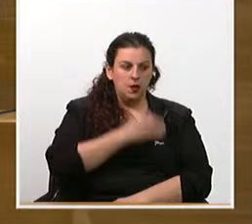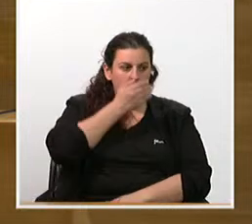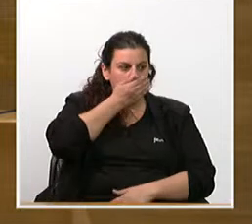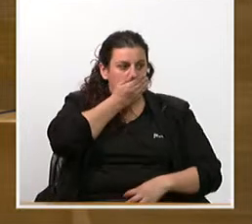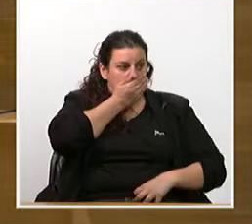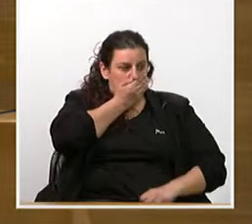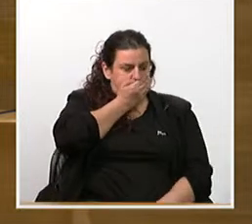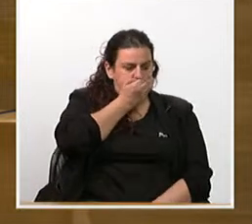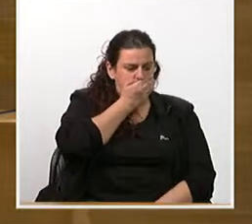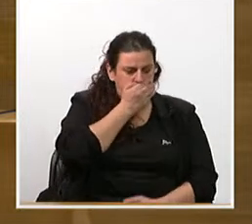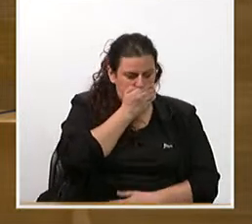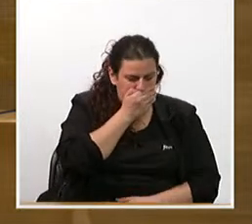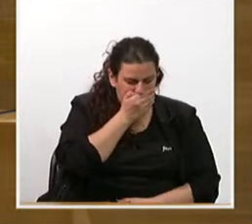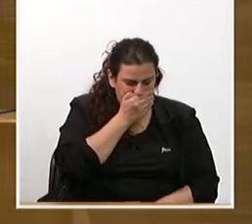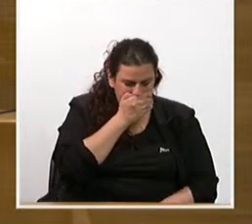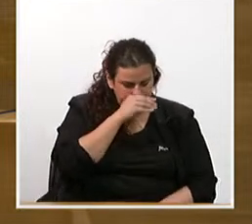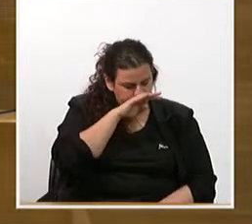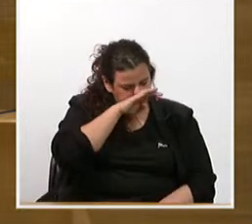gracias